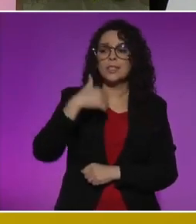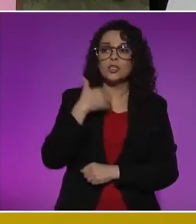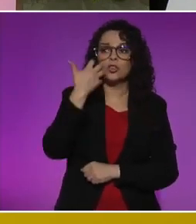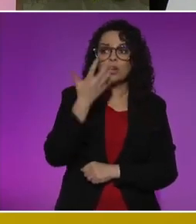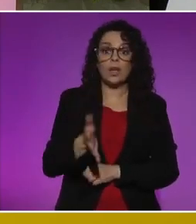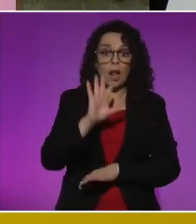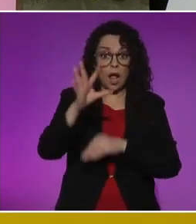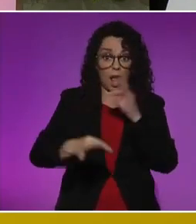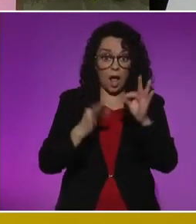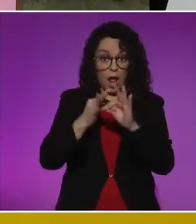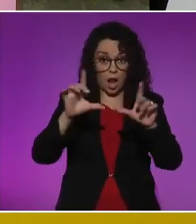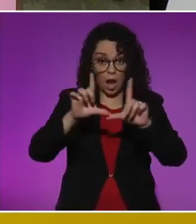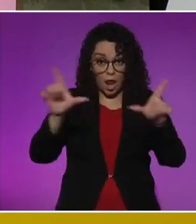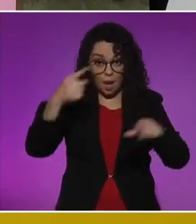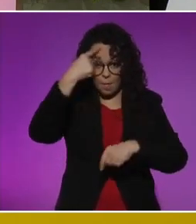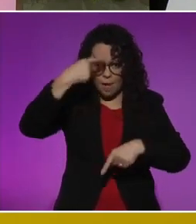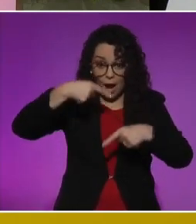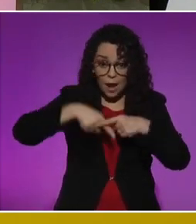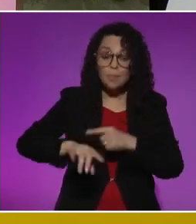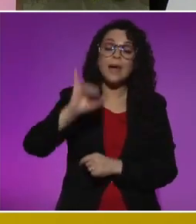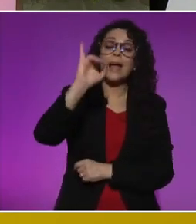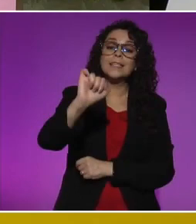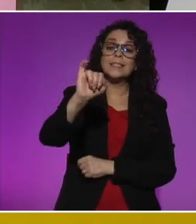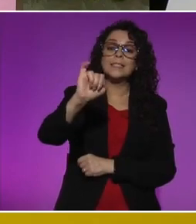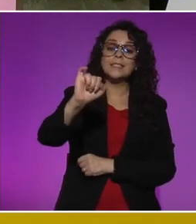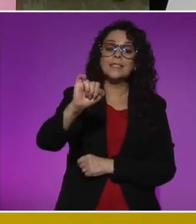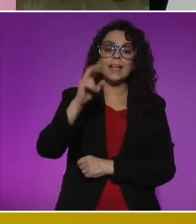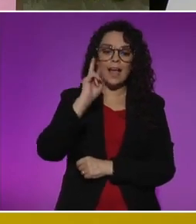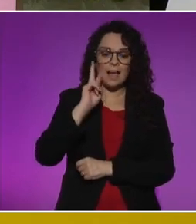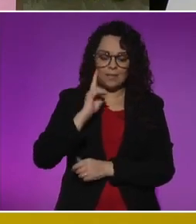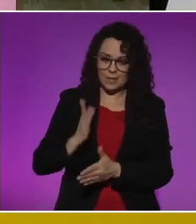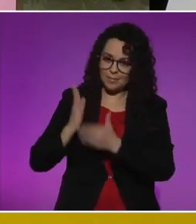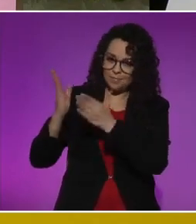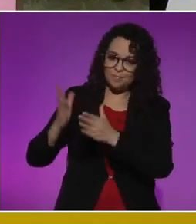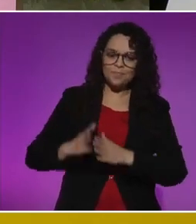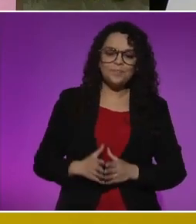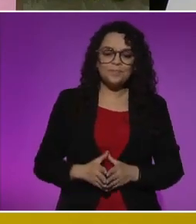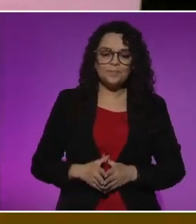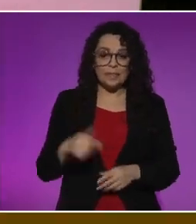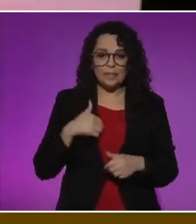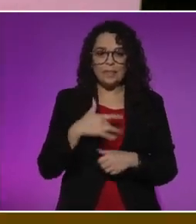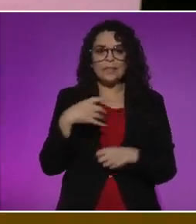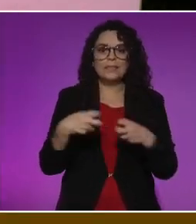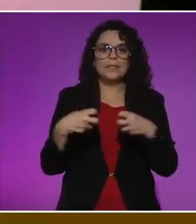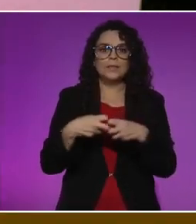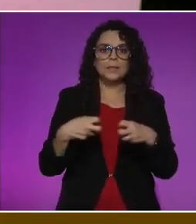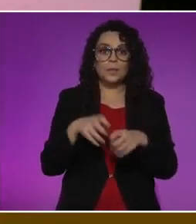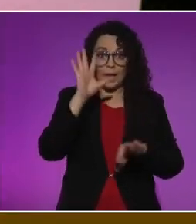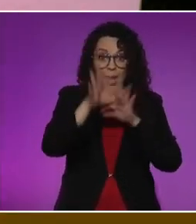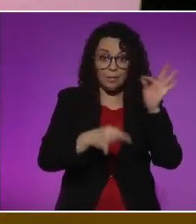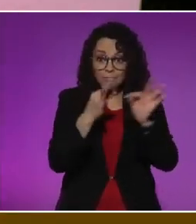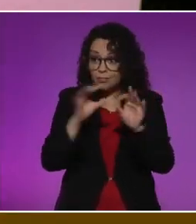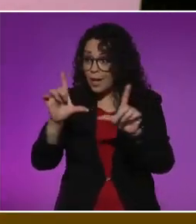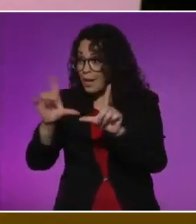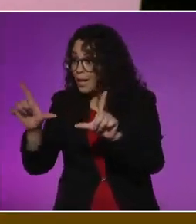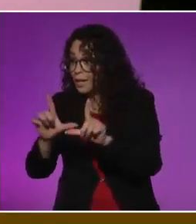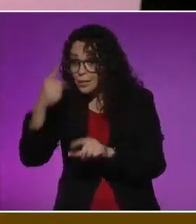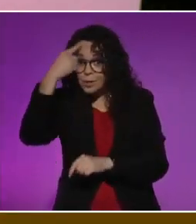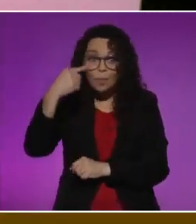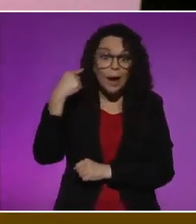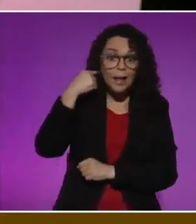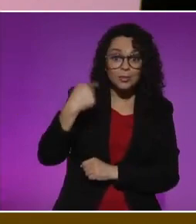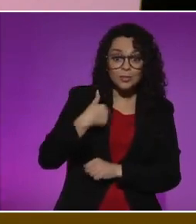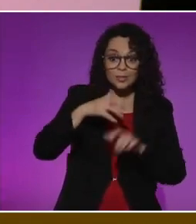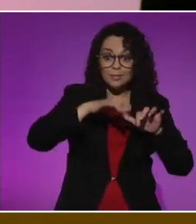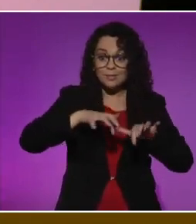sí? Sí, listo todos. ¿Doble de tambor? Sí, ay, qué nervios. ¿Están listos para escuchar a